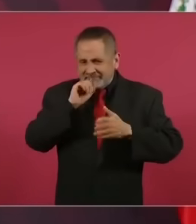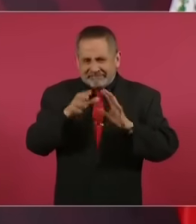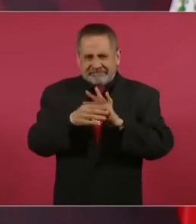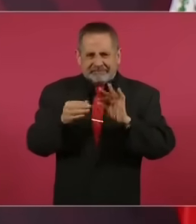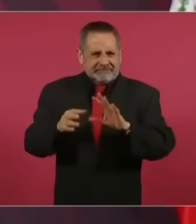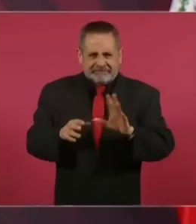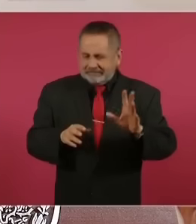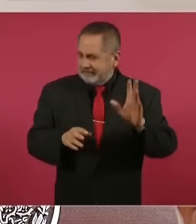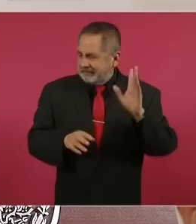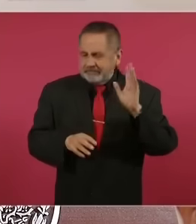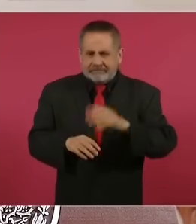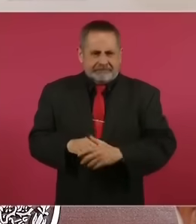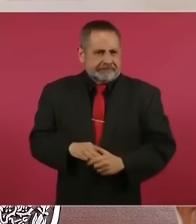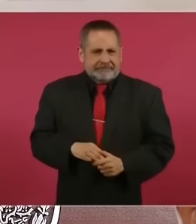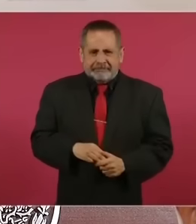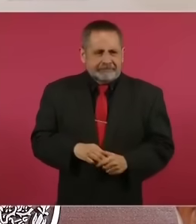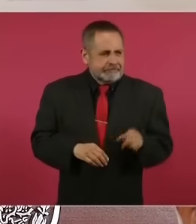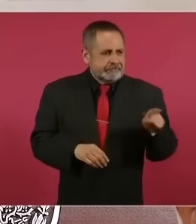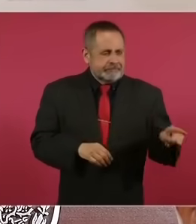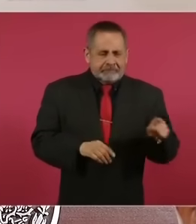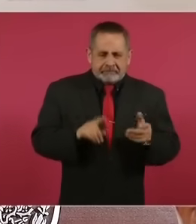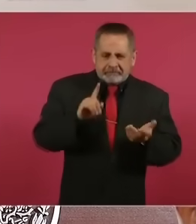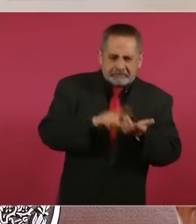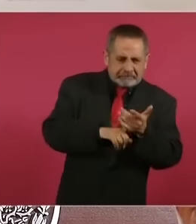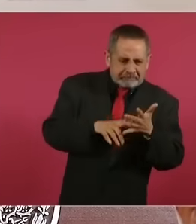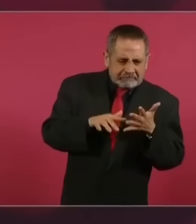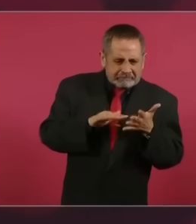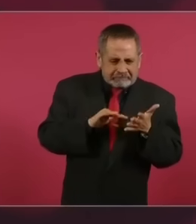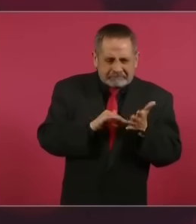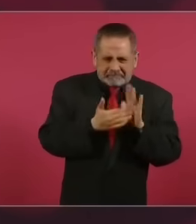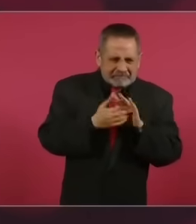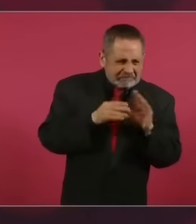que dejaron y siguen.